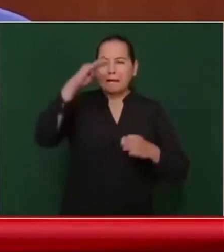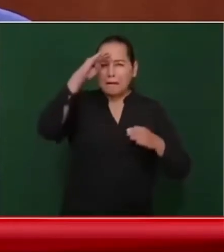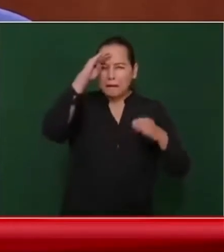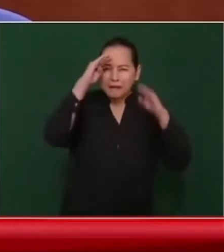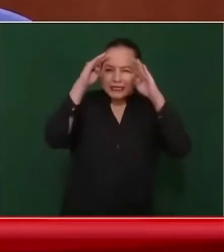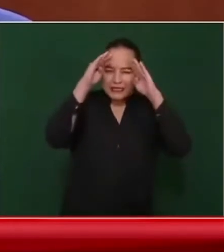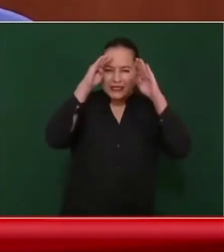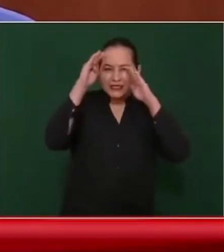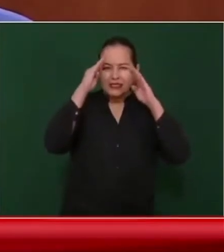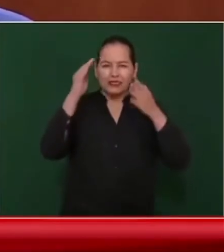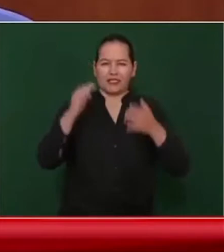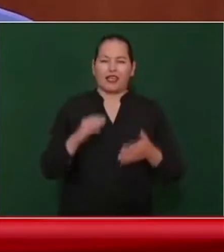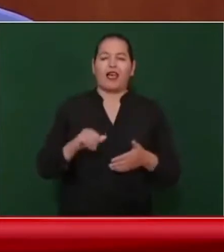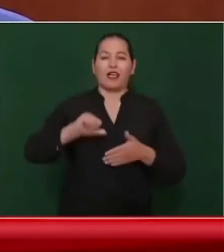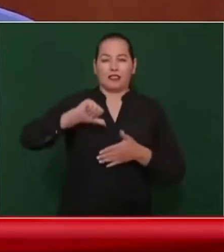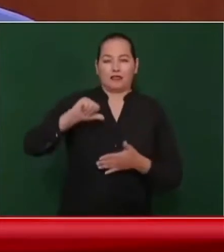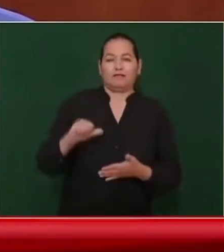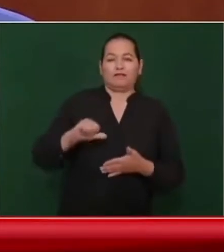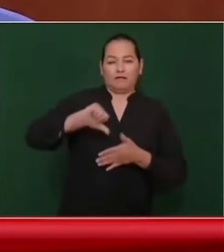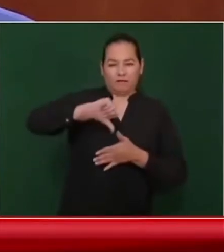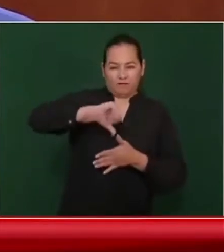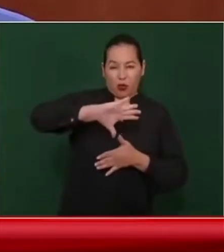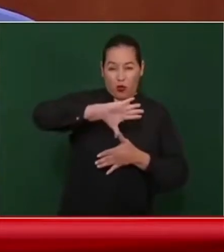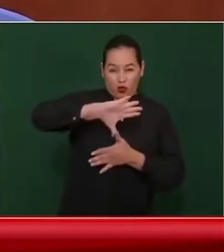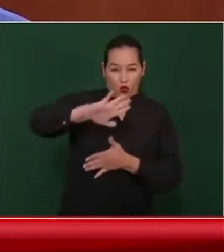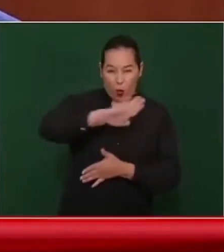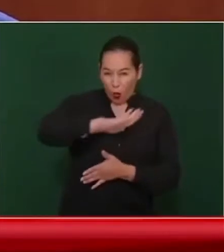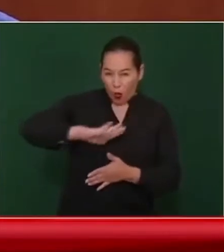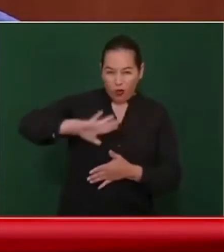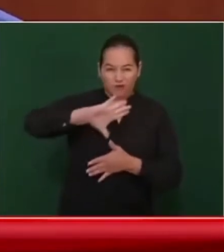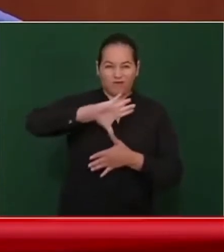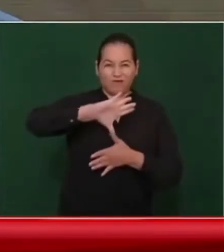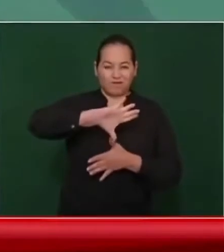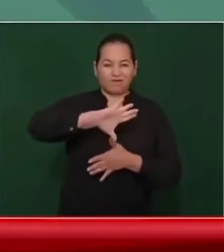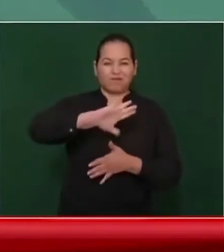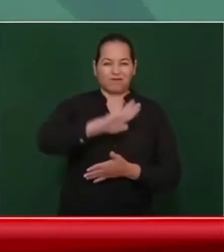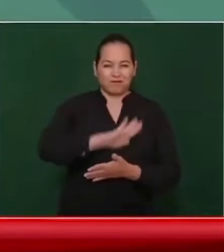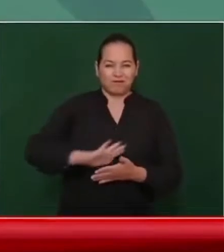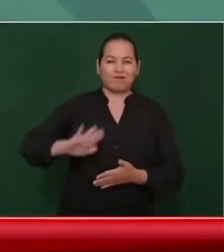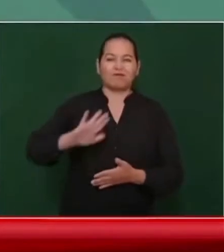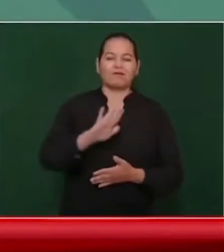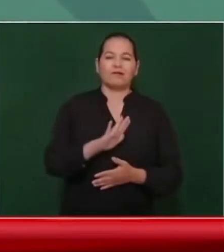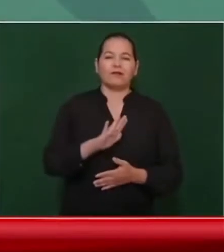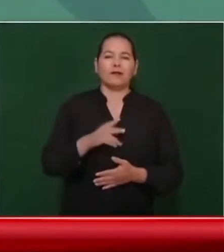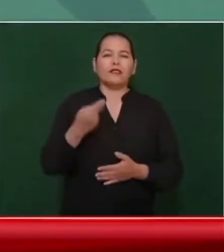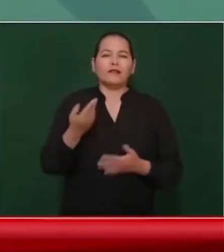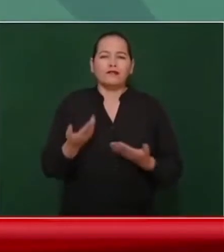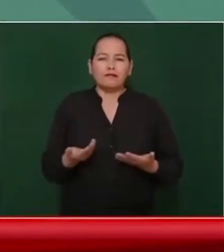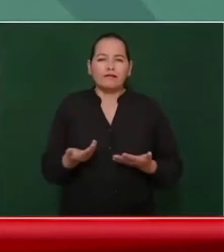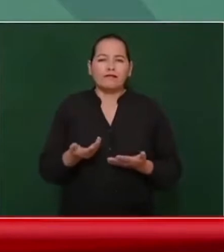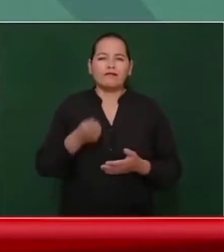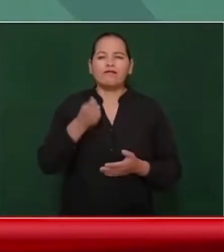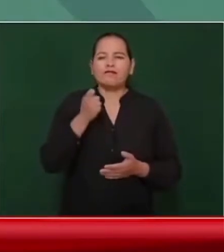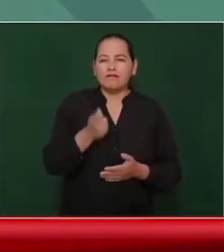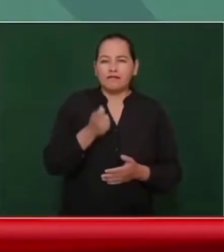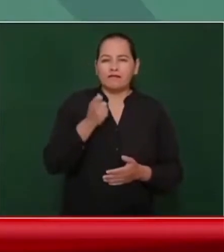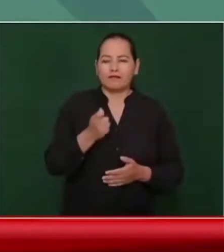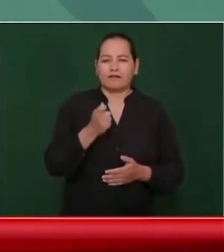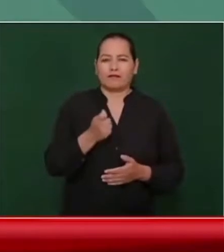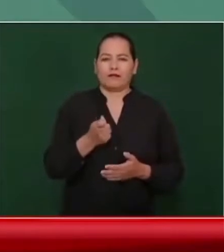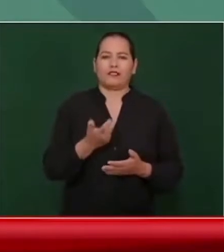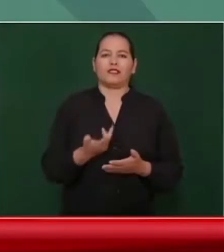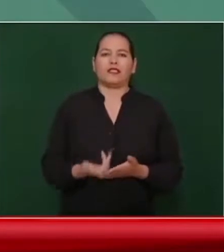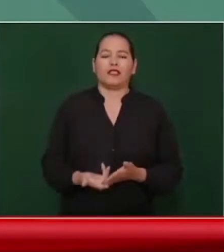continente americano. Y esto va a demandar también un cambio de política